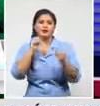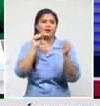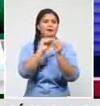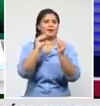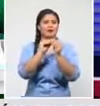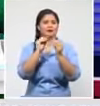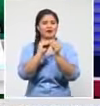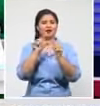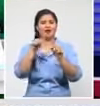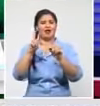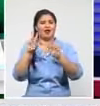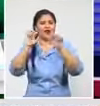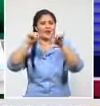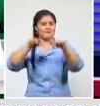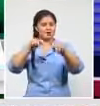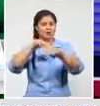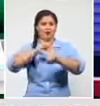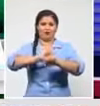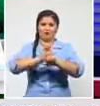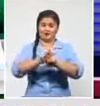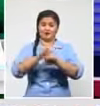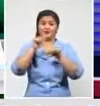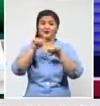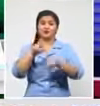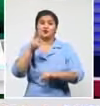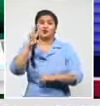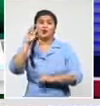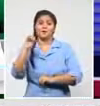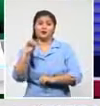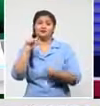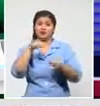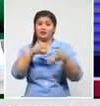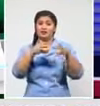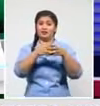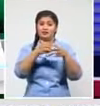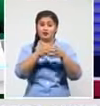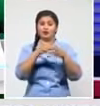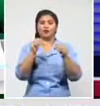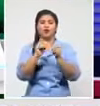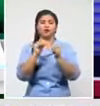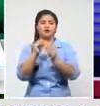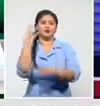diagnóstico. 20, como ya dijimos, tienen fuente de infección en el exterior.